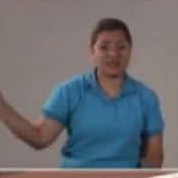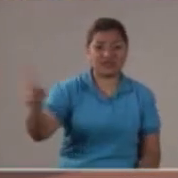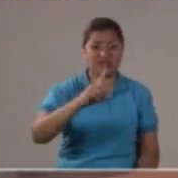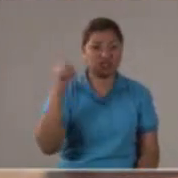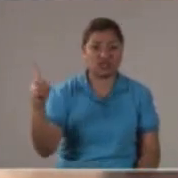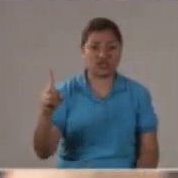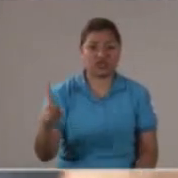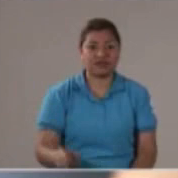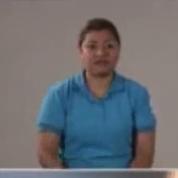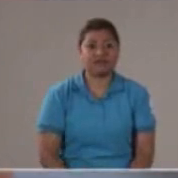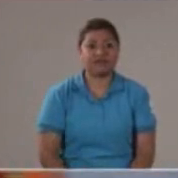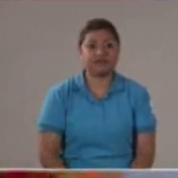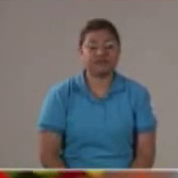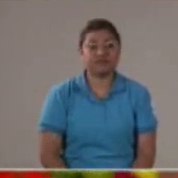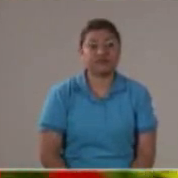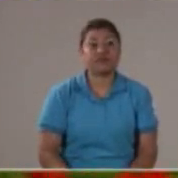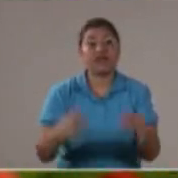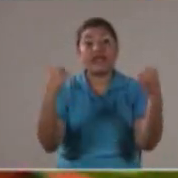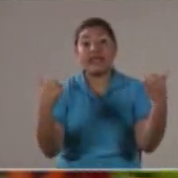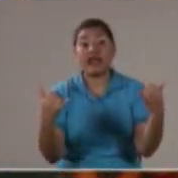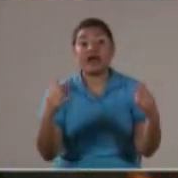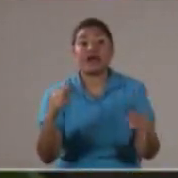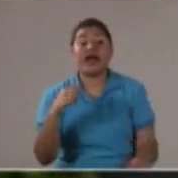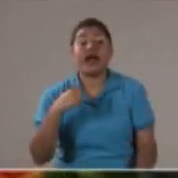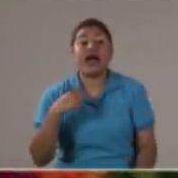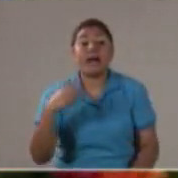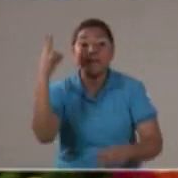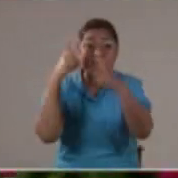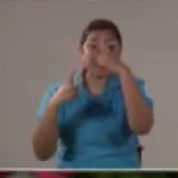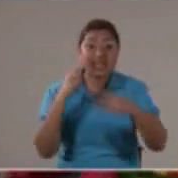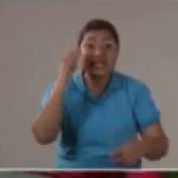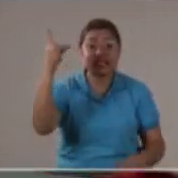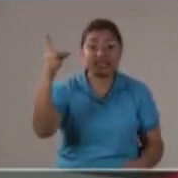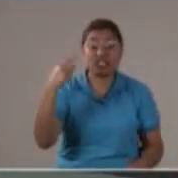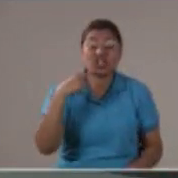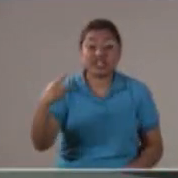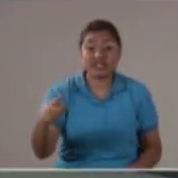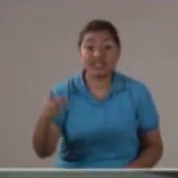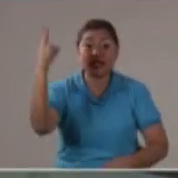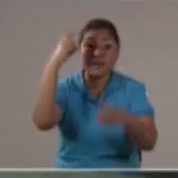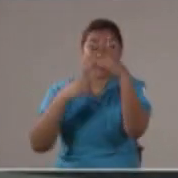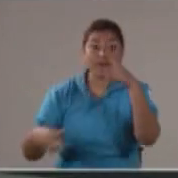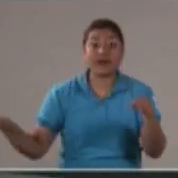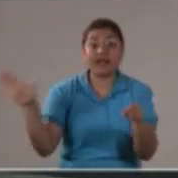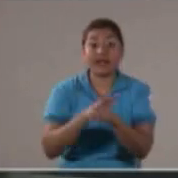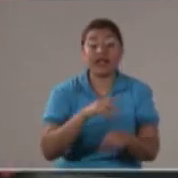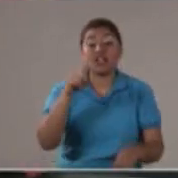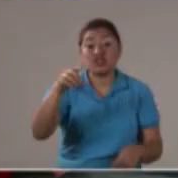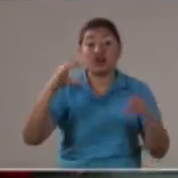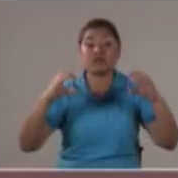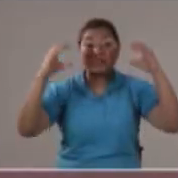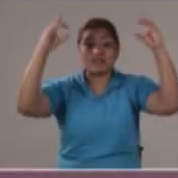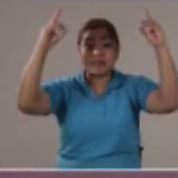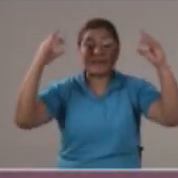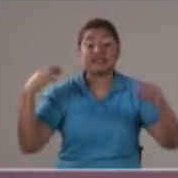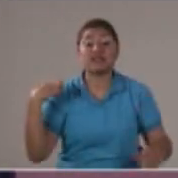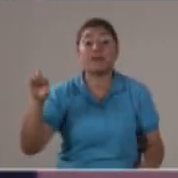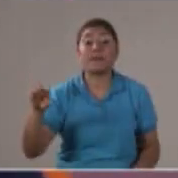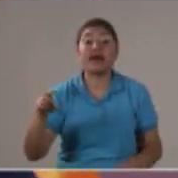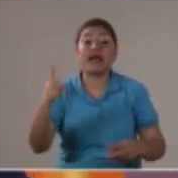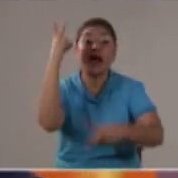había destruido. Y ahora viene Dios con una bendición: vuélvanlo a llenar. Les estoy dando la capacidad a ustedes de